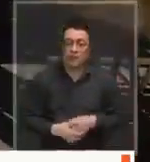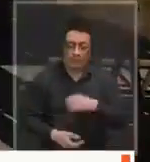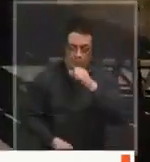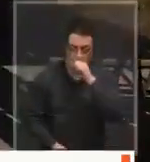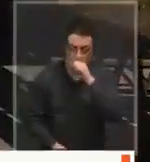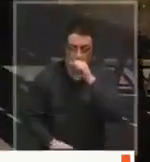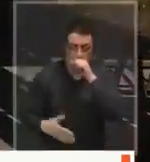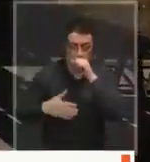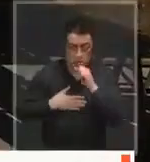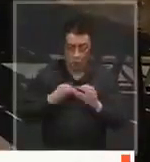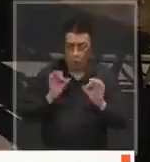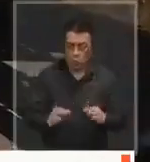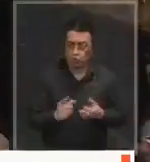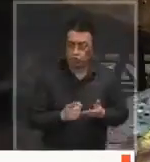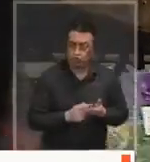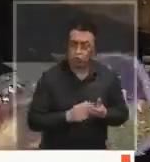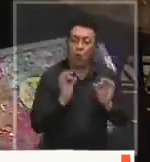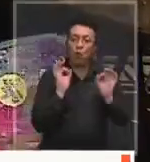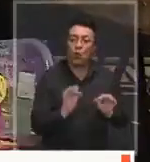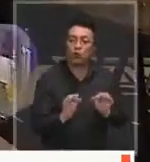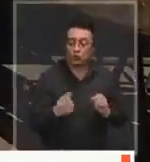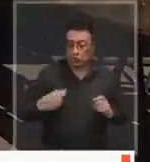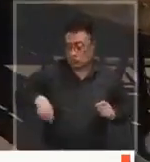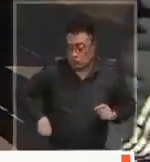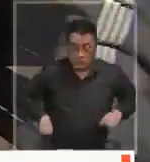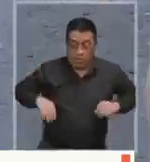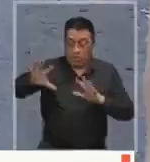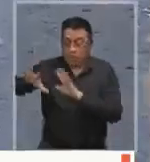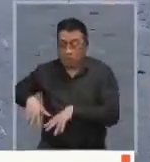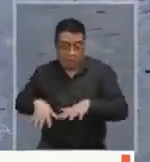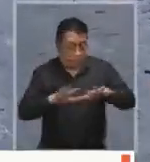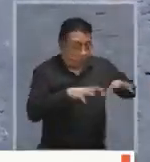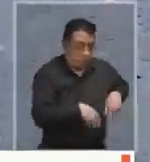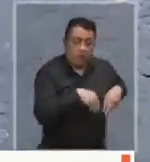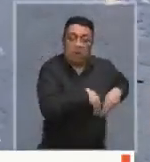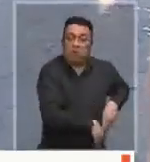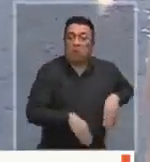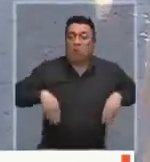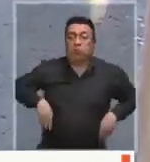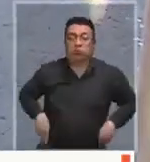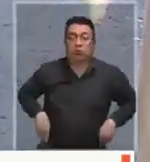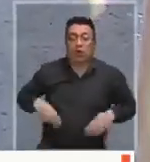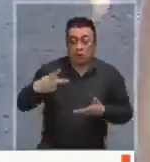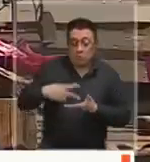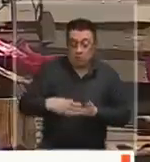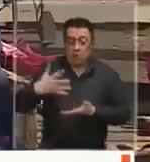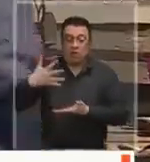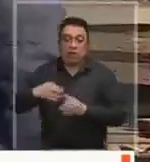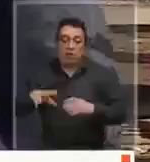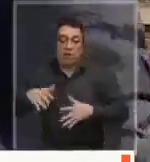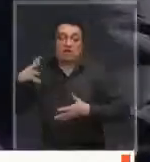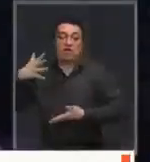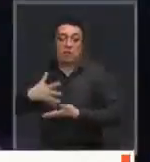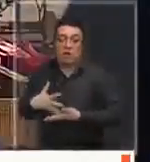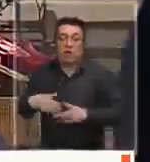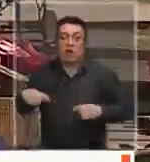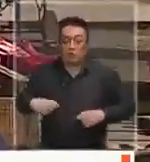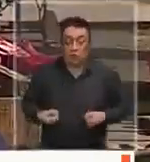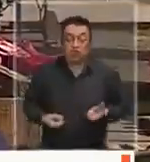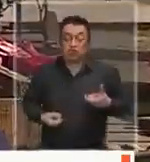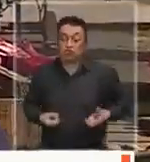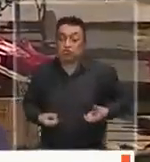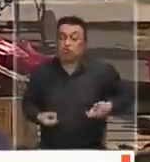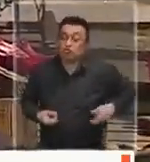Que vengo con lo justo. En cada bolsillo 10 lucas y listo. De 2.000, de 1.000, de 5.000. Ahora ando con mucha plata